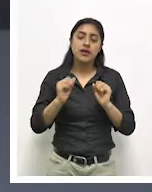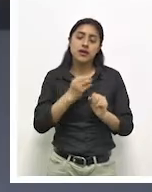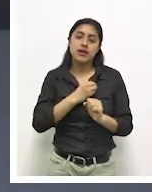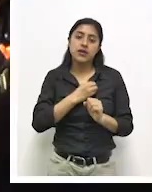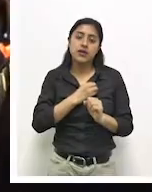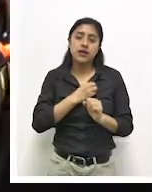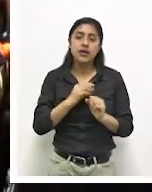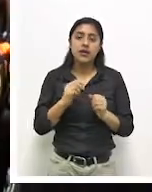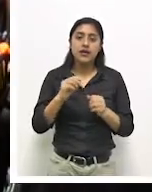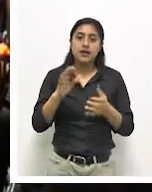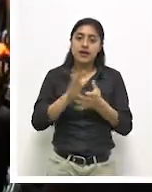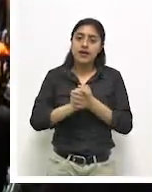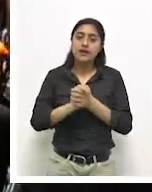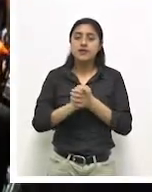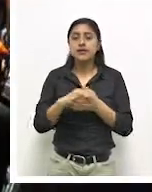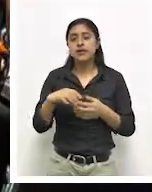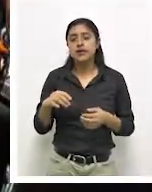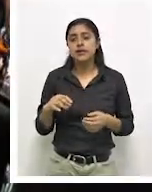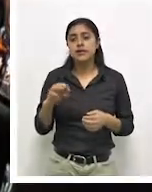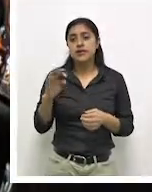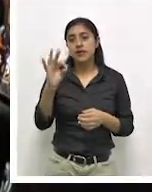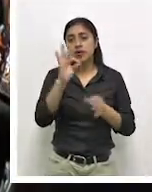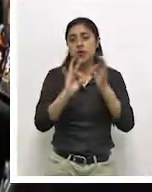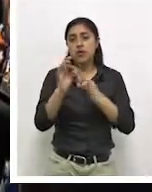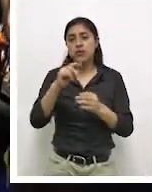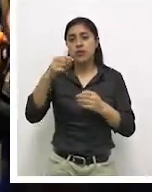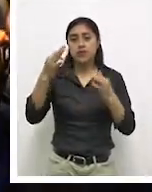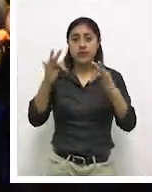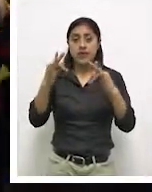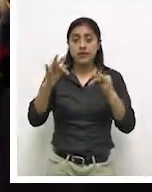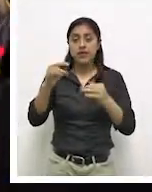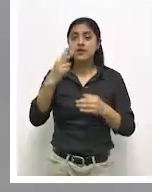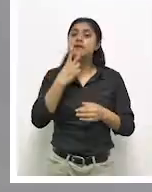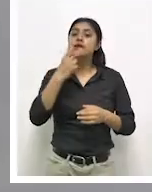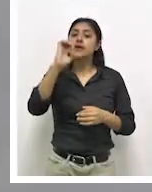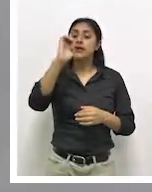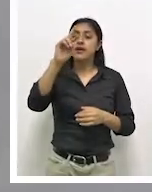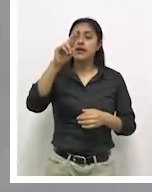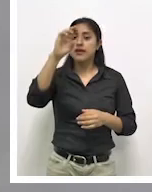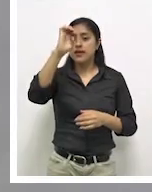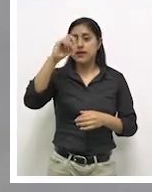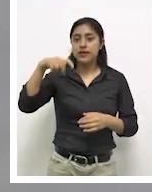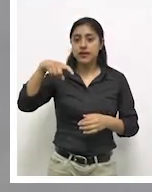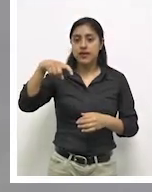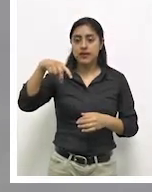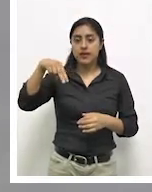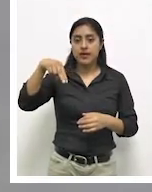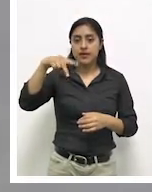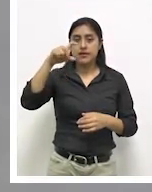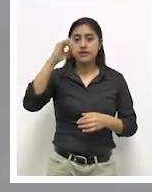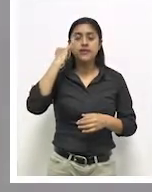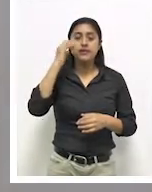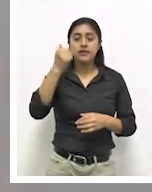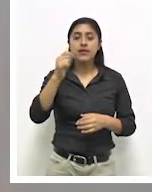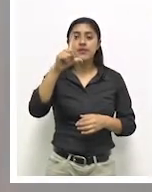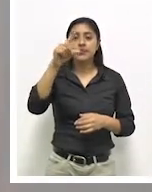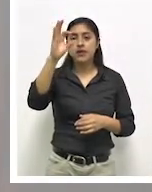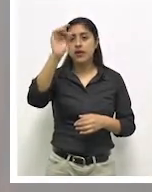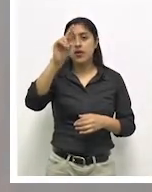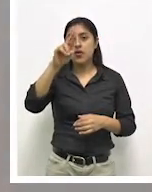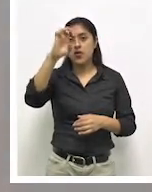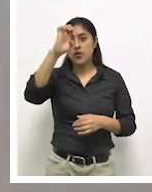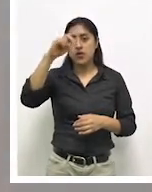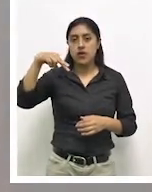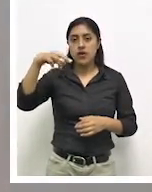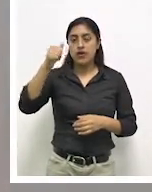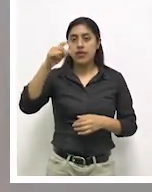en entidades bancarias, de aseguradoras o el trámite de herencia, entre otros. Lorena López da a conocer para qué le